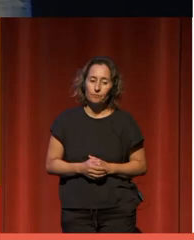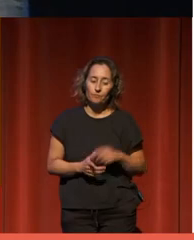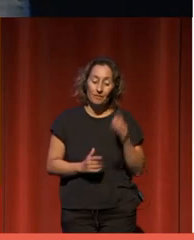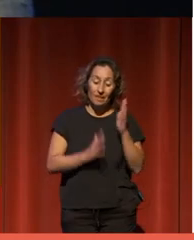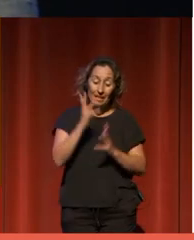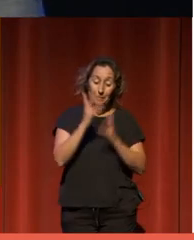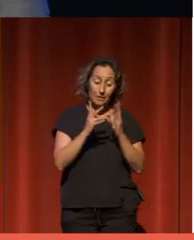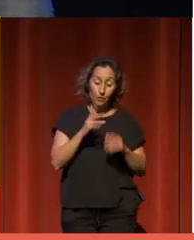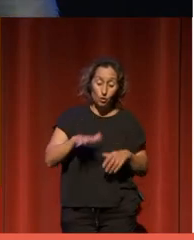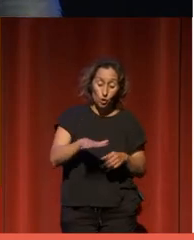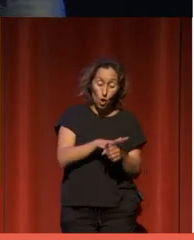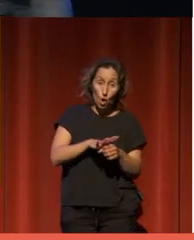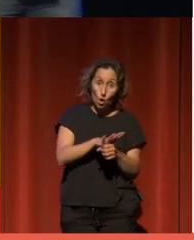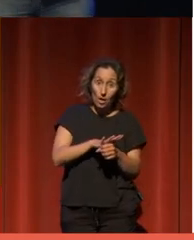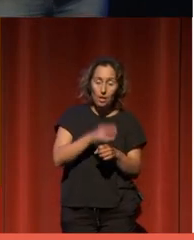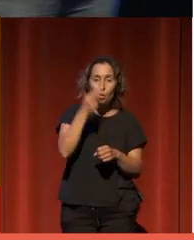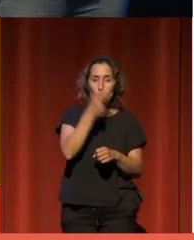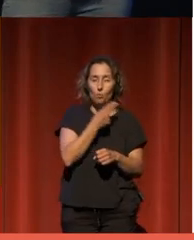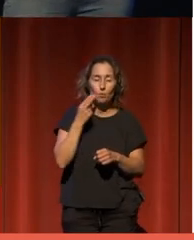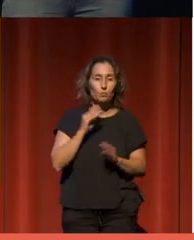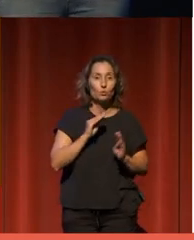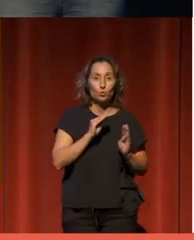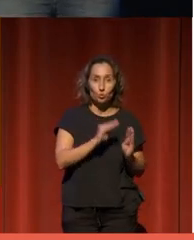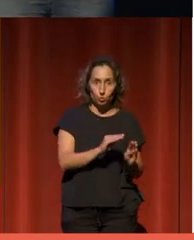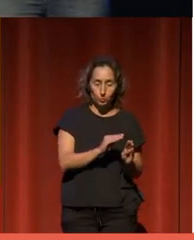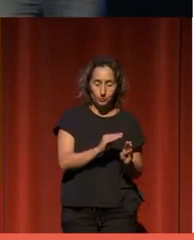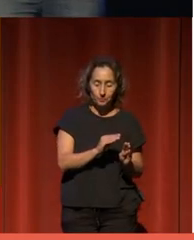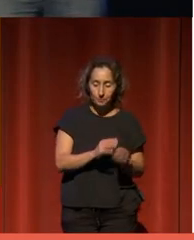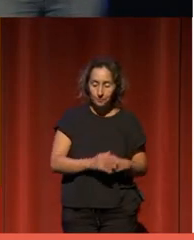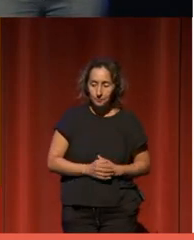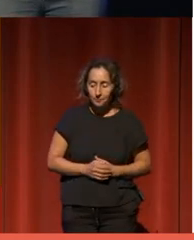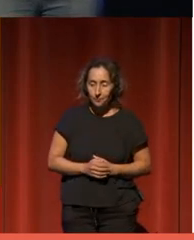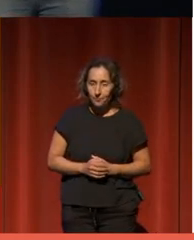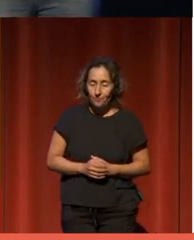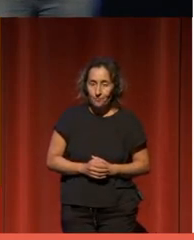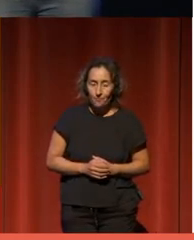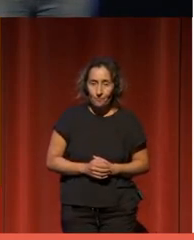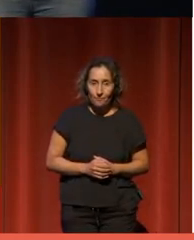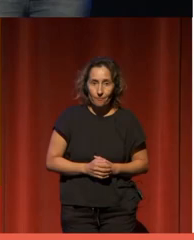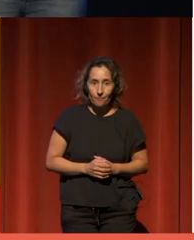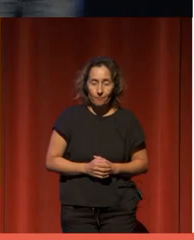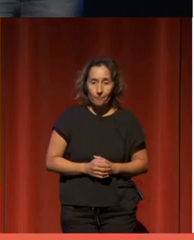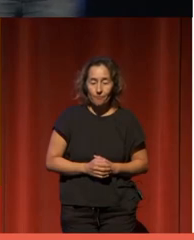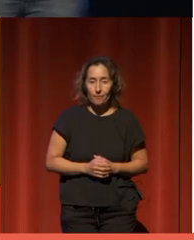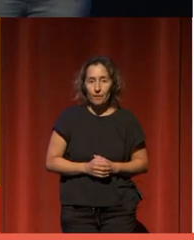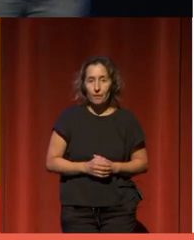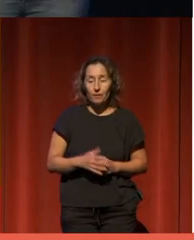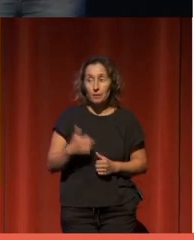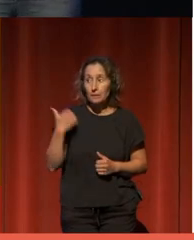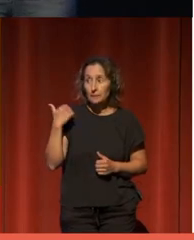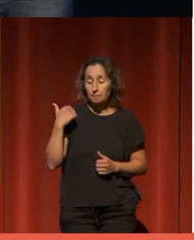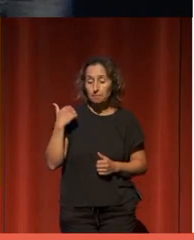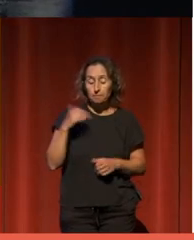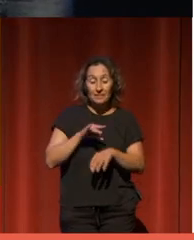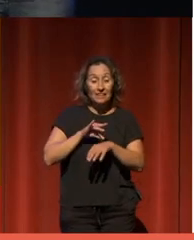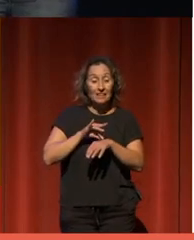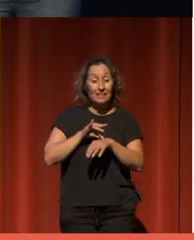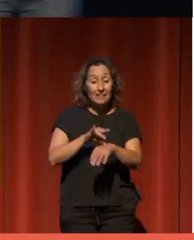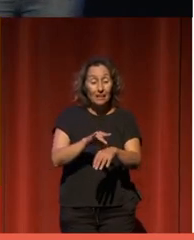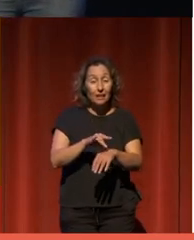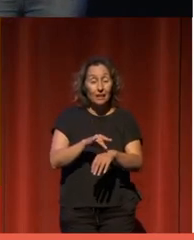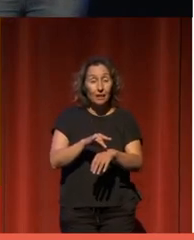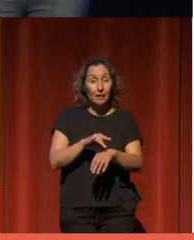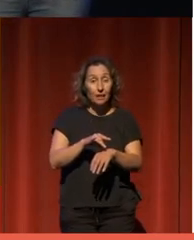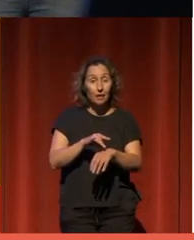administraciones locales en el en se puede ver en la en la guía en